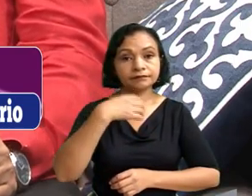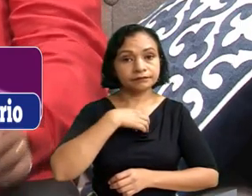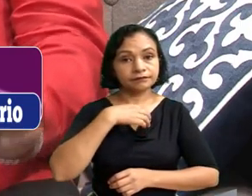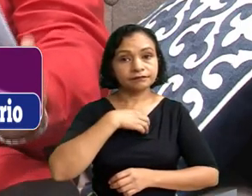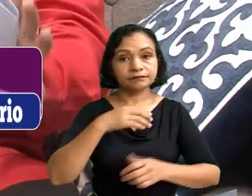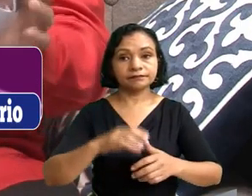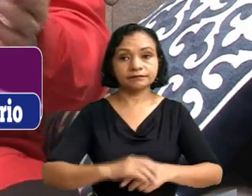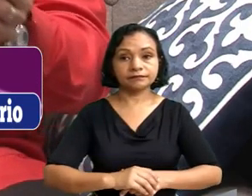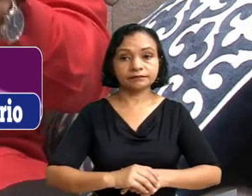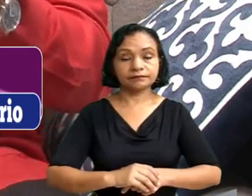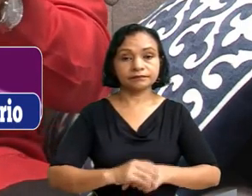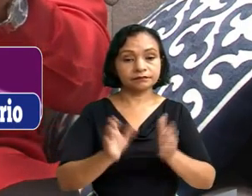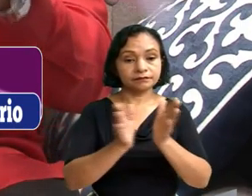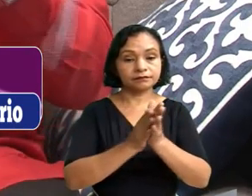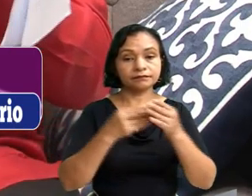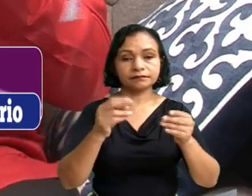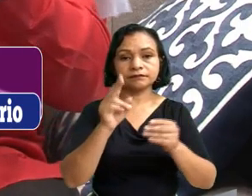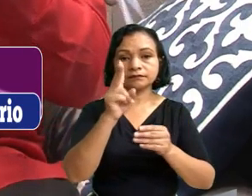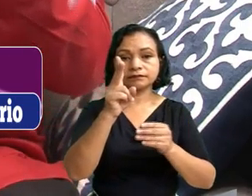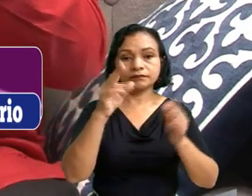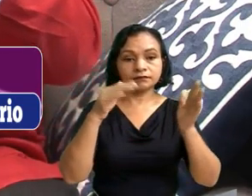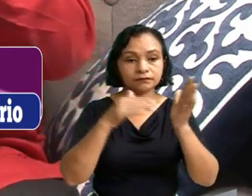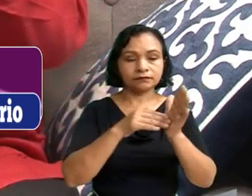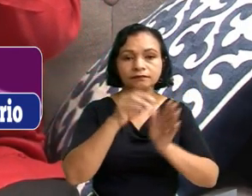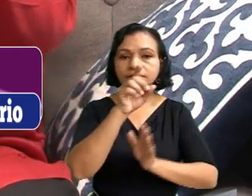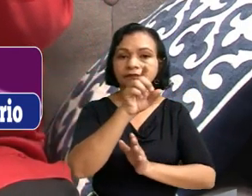esto es de un documento del 2013